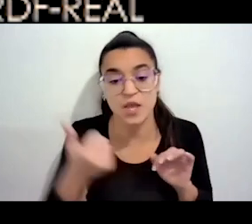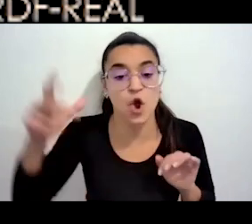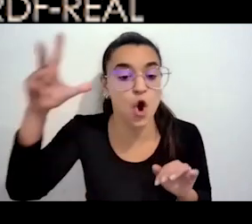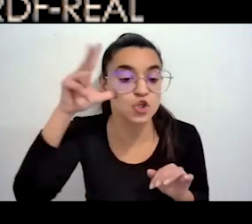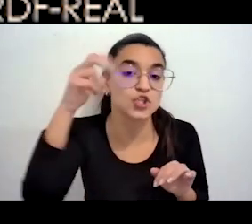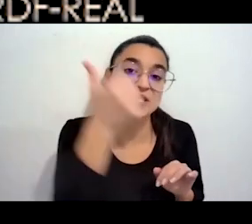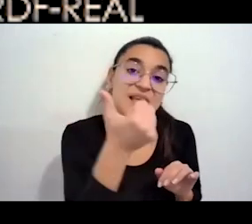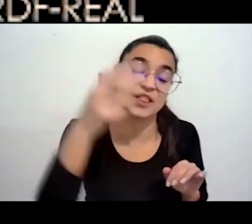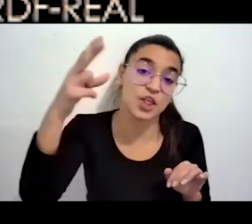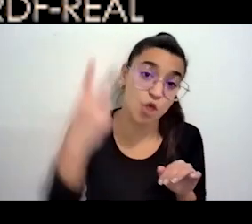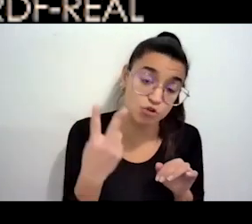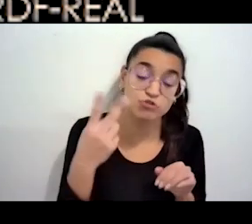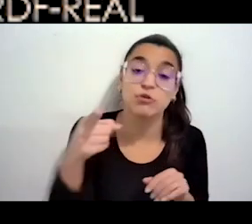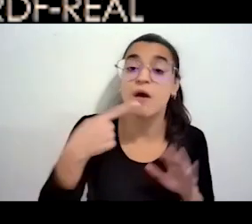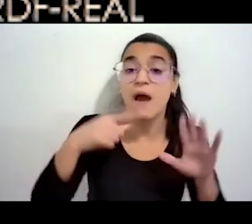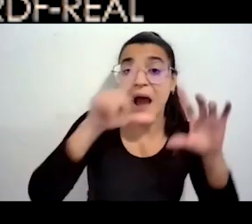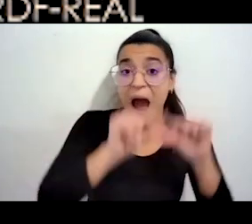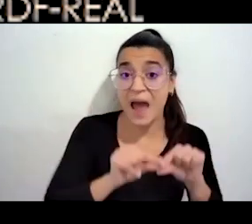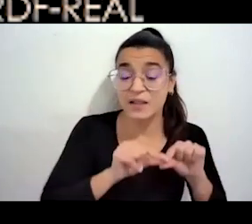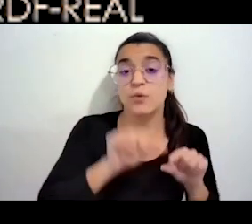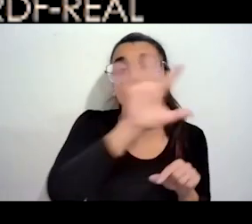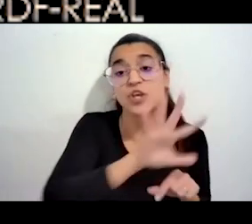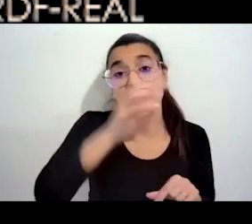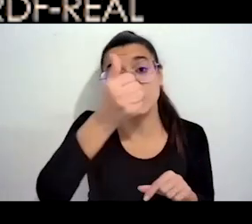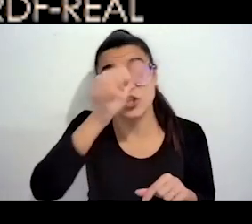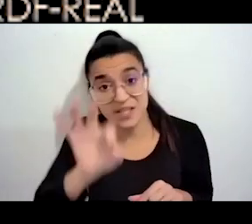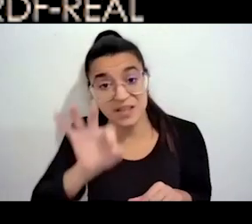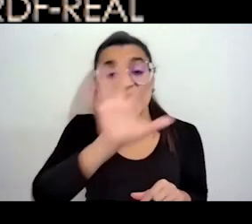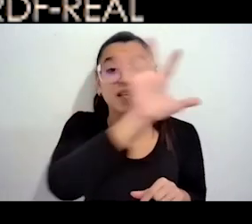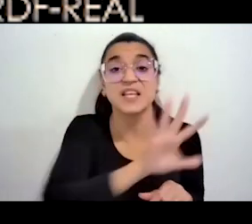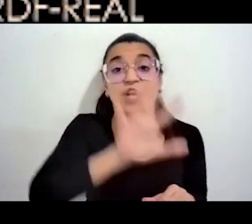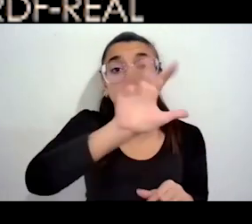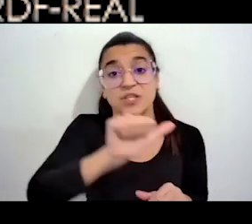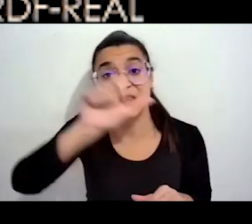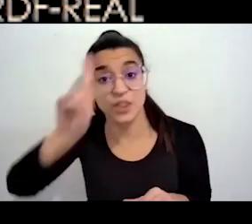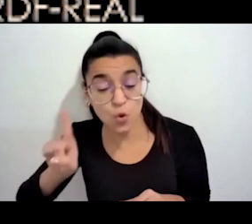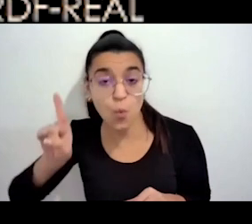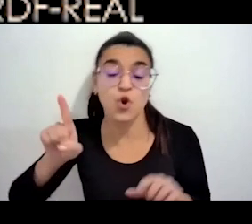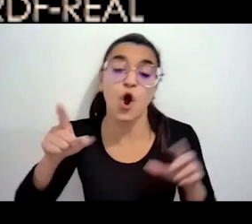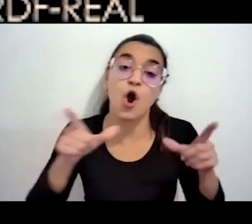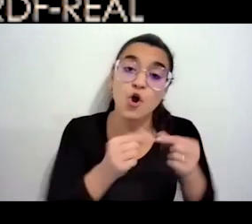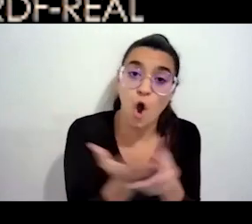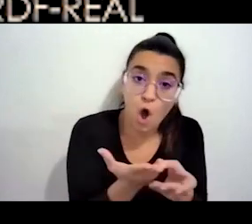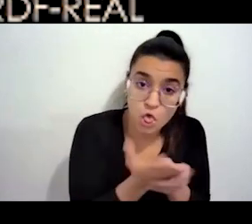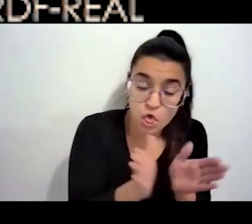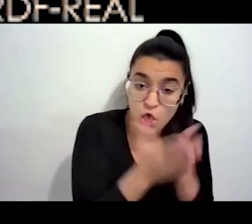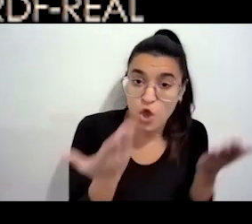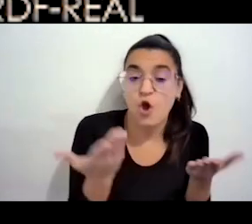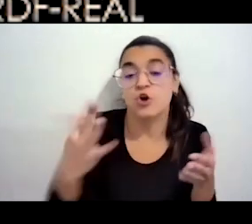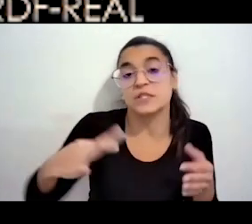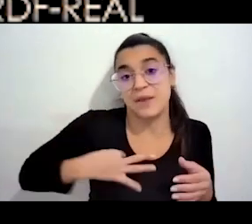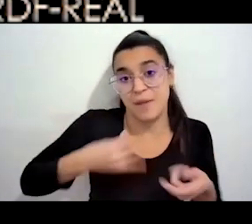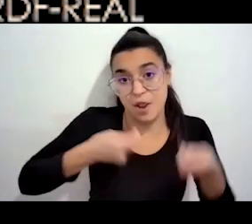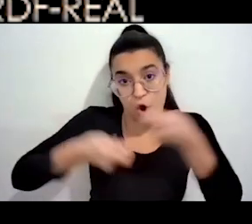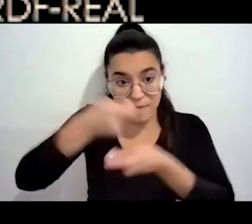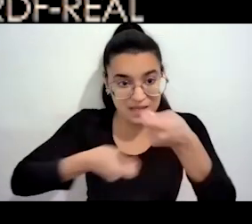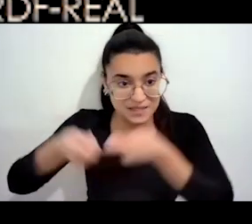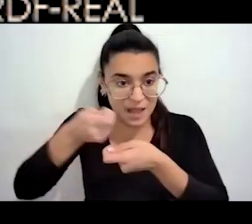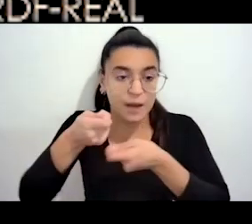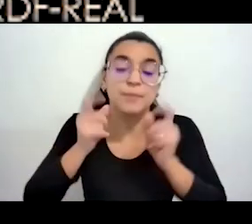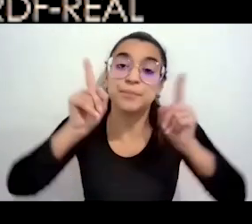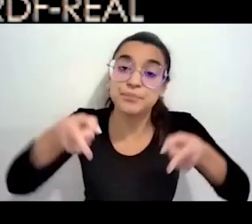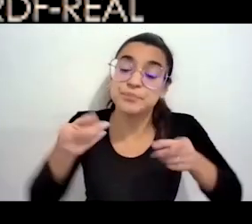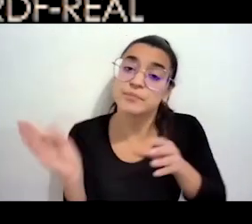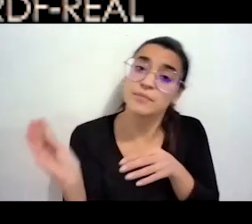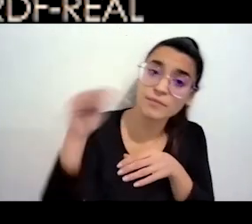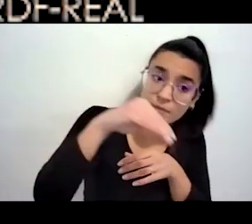los artículos 560 y 561 del Código Civil y Comercial. A lo que se suma que no